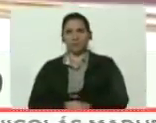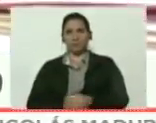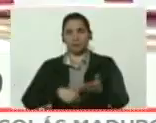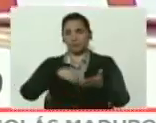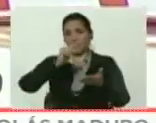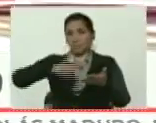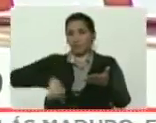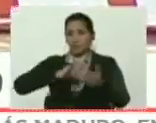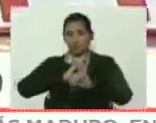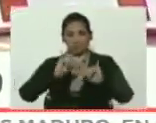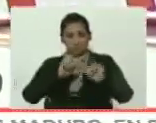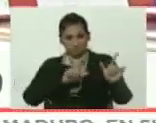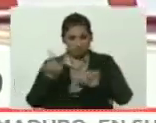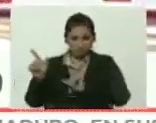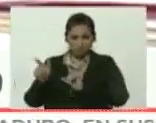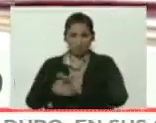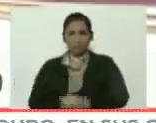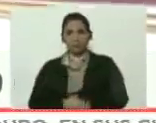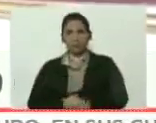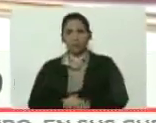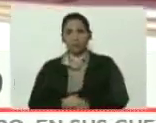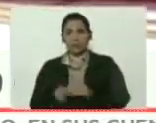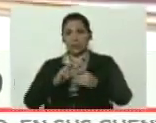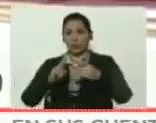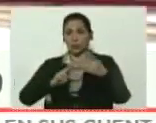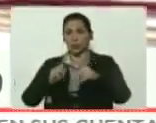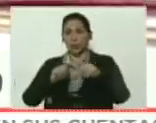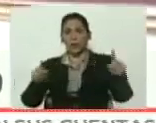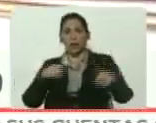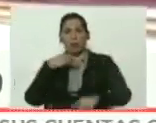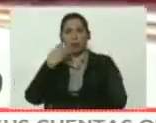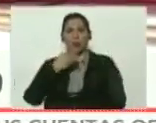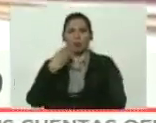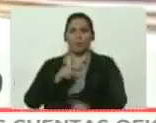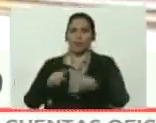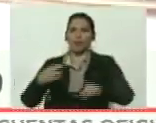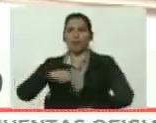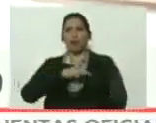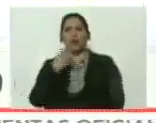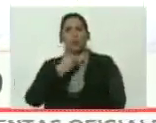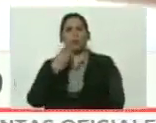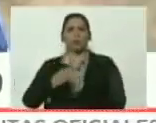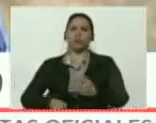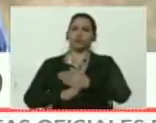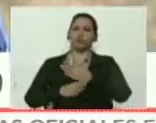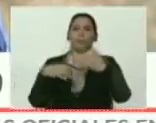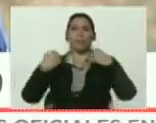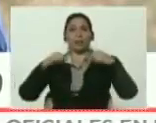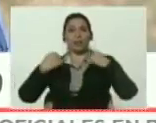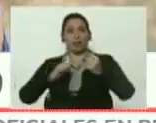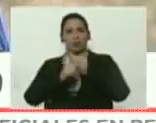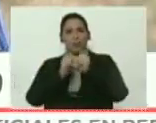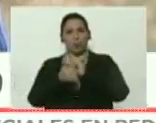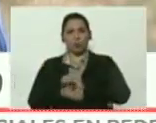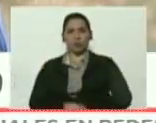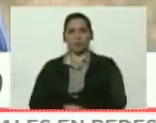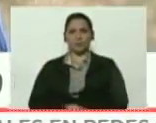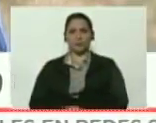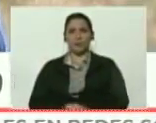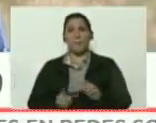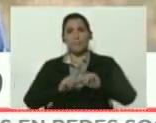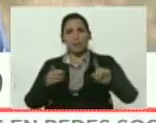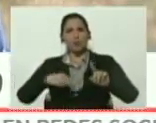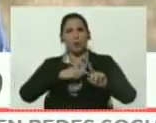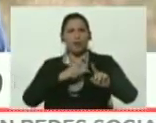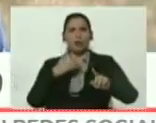Aprobado. Recursos para la juventud, para que nuestra juventud siga practicando el deporte, para que